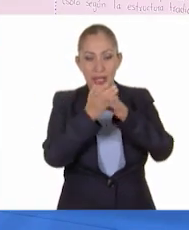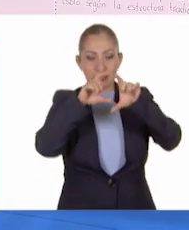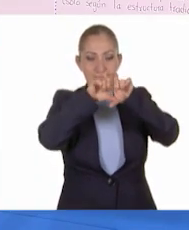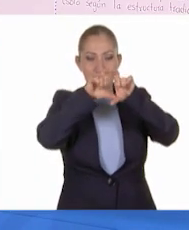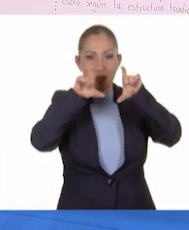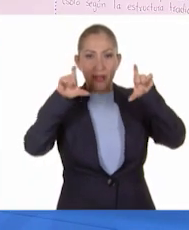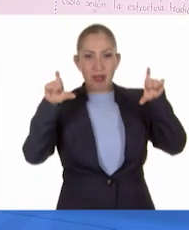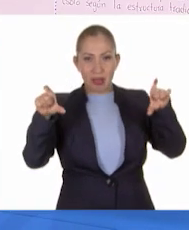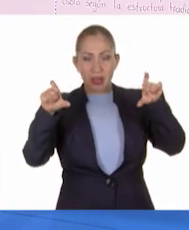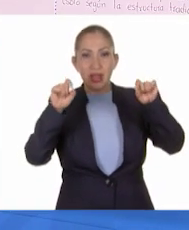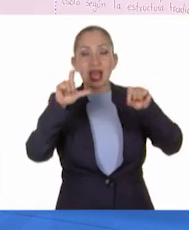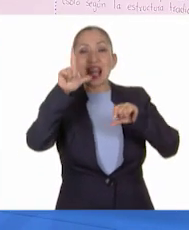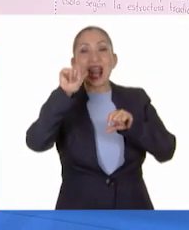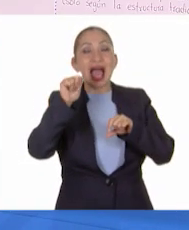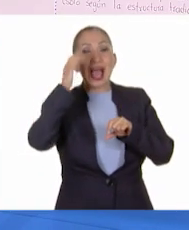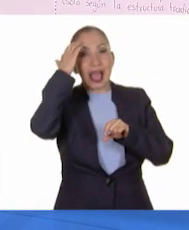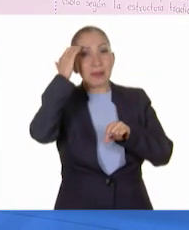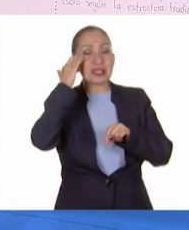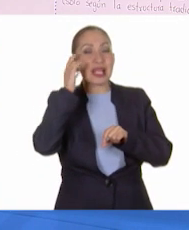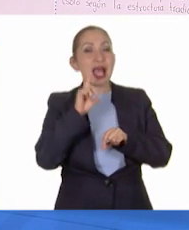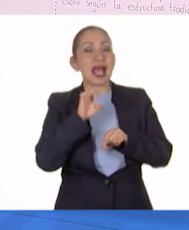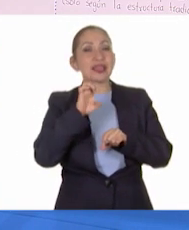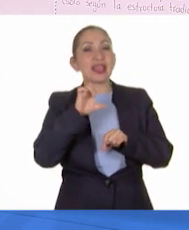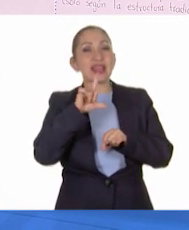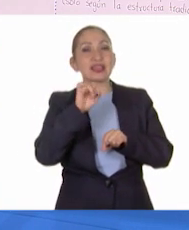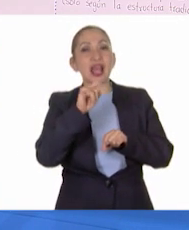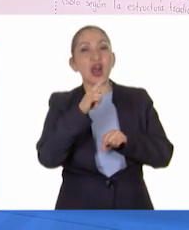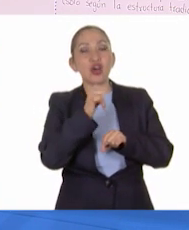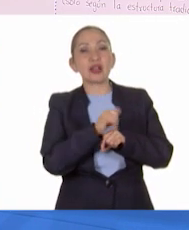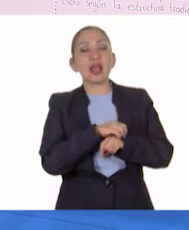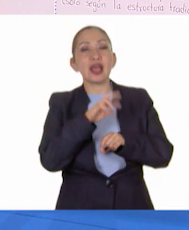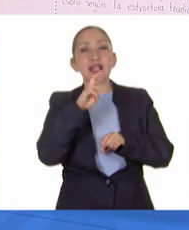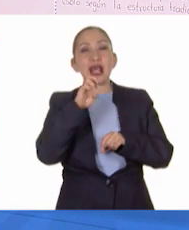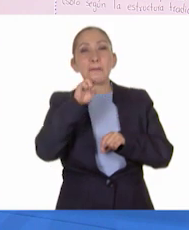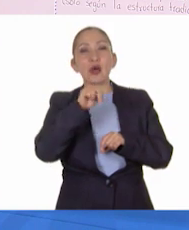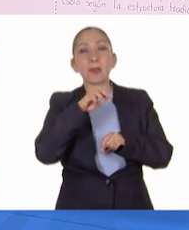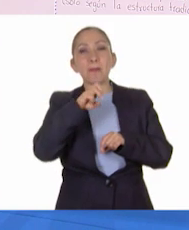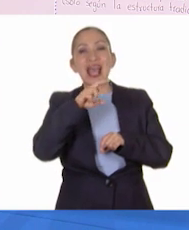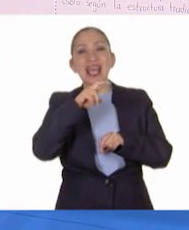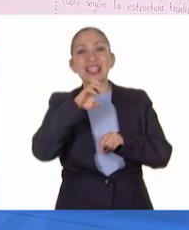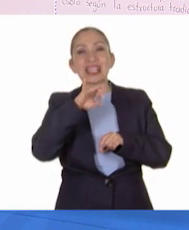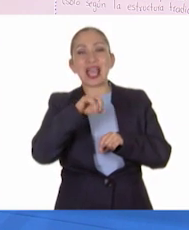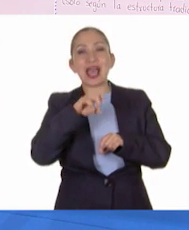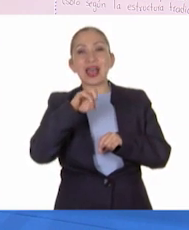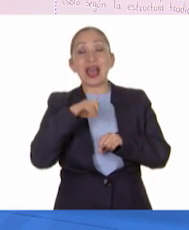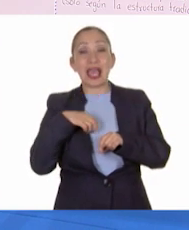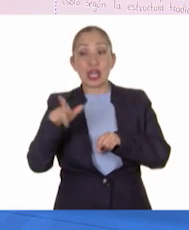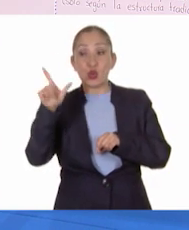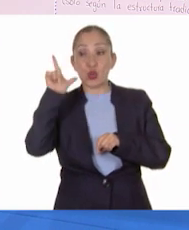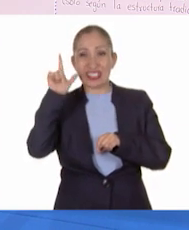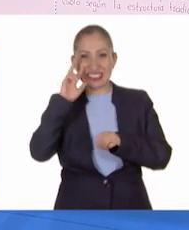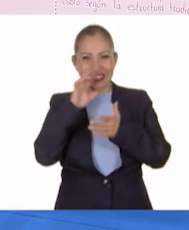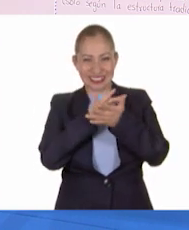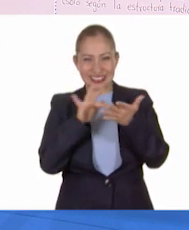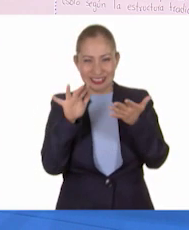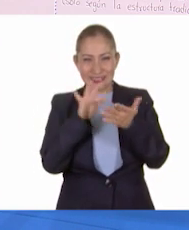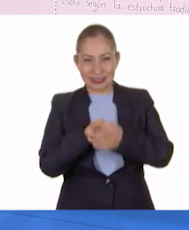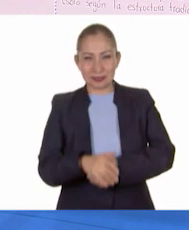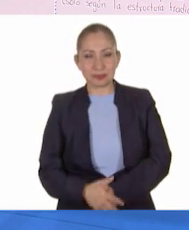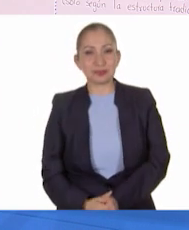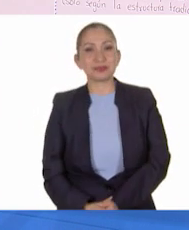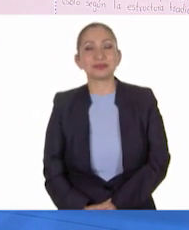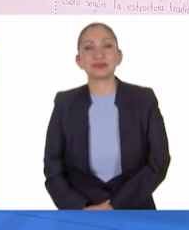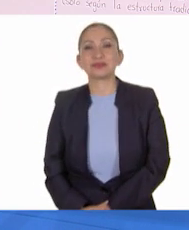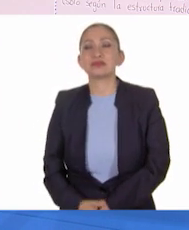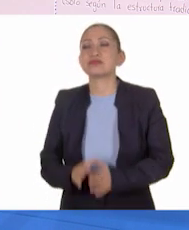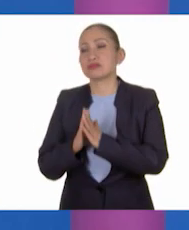fragmento de La cabeza del dragón de Ramón María del Valle Inclán, que analizamos el lunes pasado.